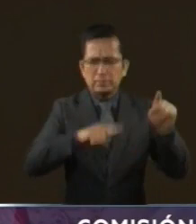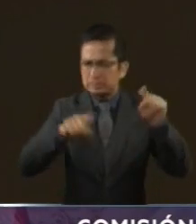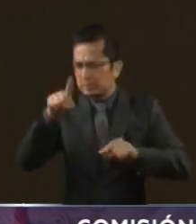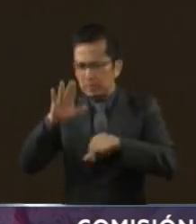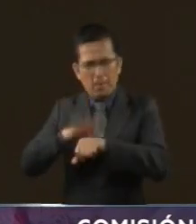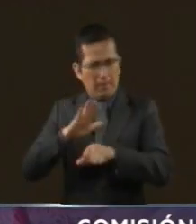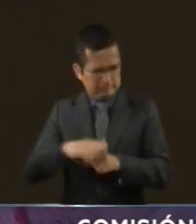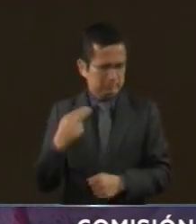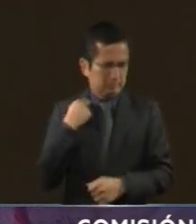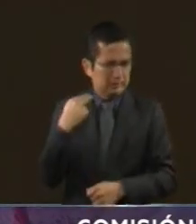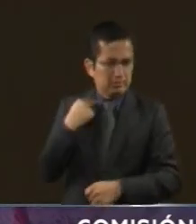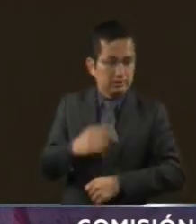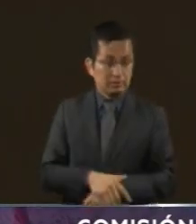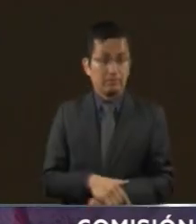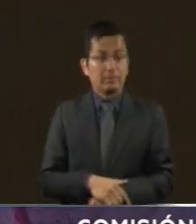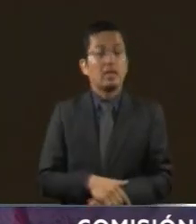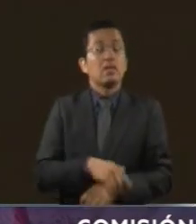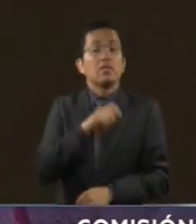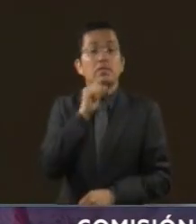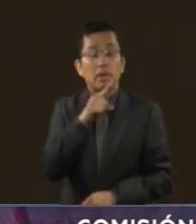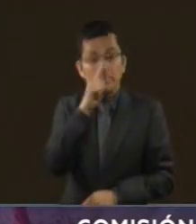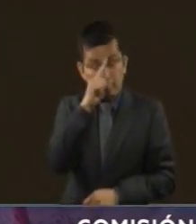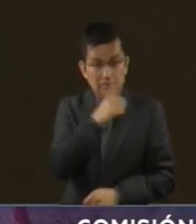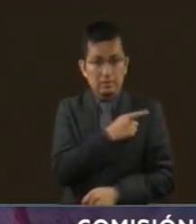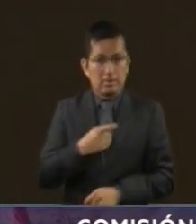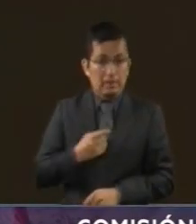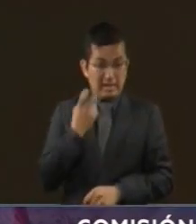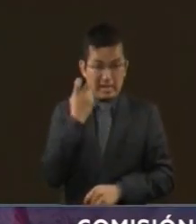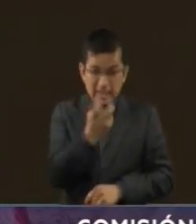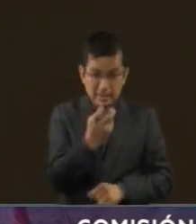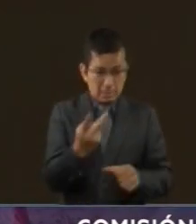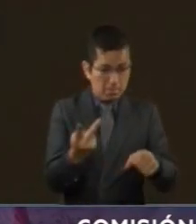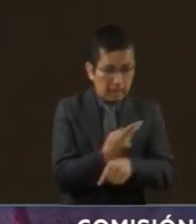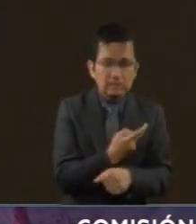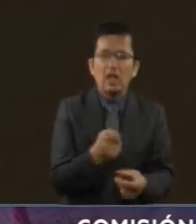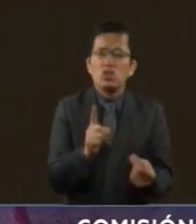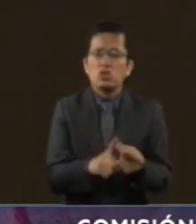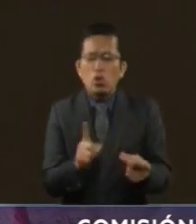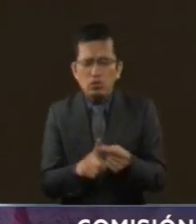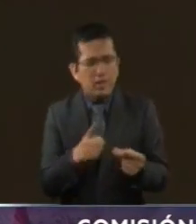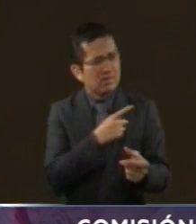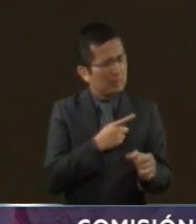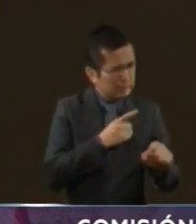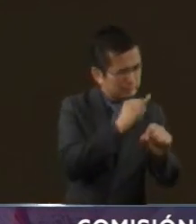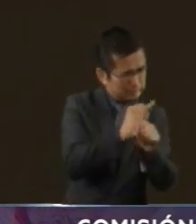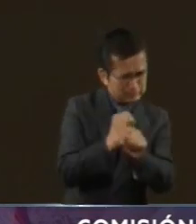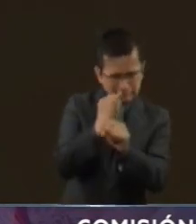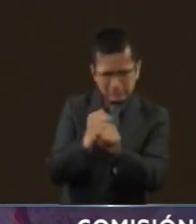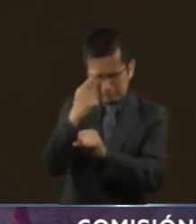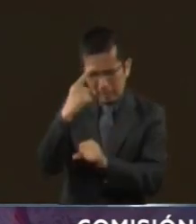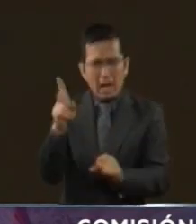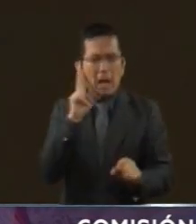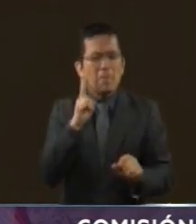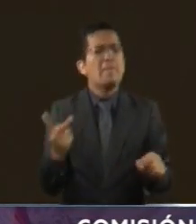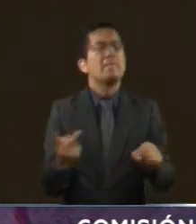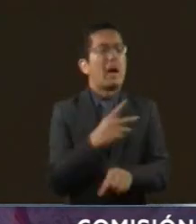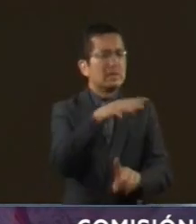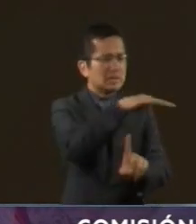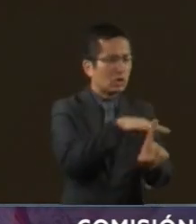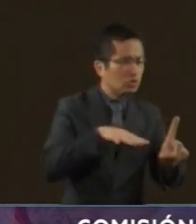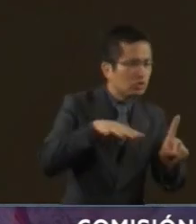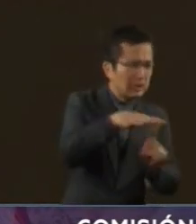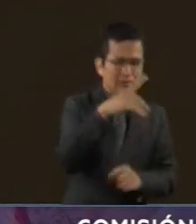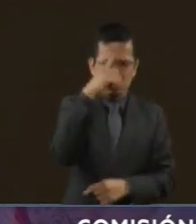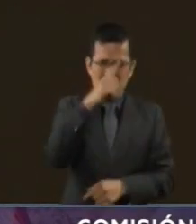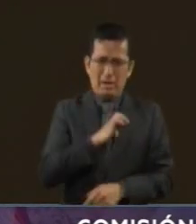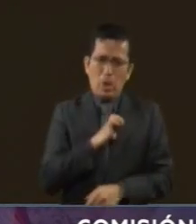el tipo, alcance y nivel de análisis del fenómeno delictivo y de entornos criminógenos vinculados a